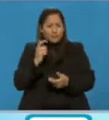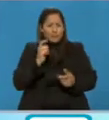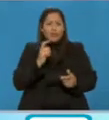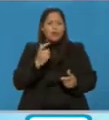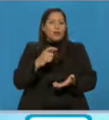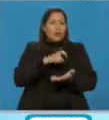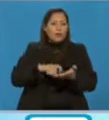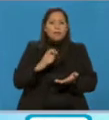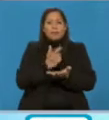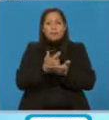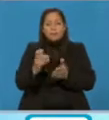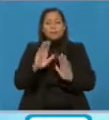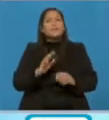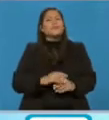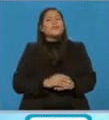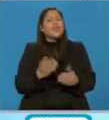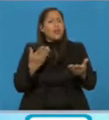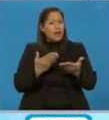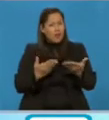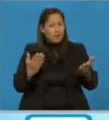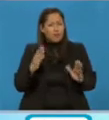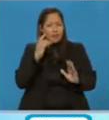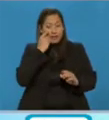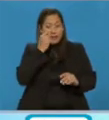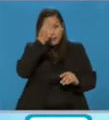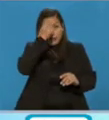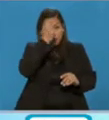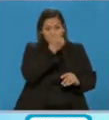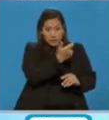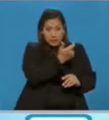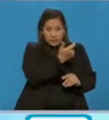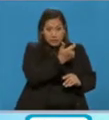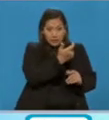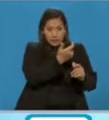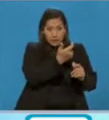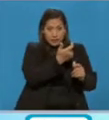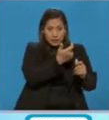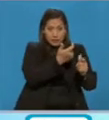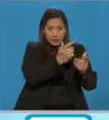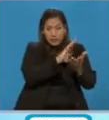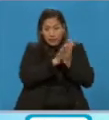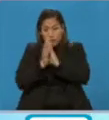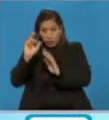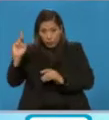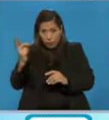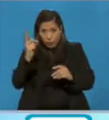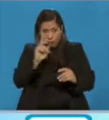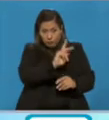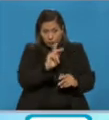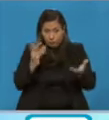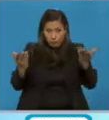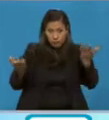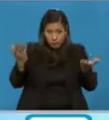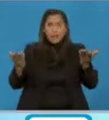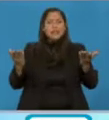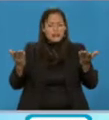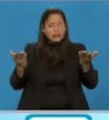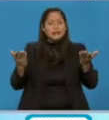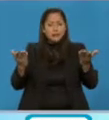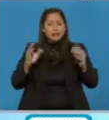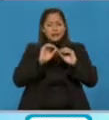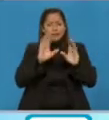Te pregunto, ¿hay posibilidad entonces de medir un Bitcoin comparado, por ejemplo, con un dólar? ¿A cuánto equivale? Sí, por supuesto. Oye, pues